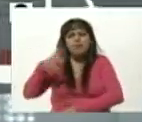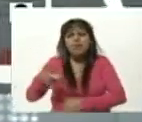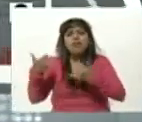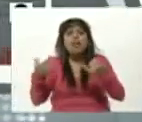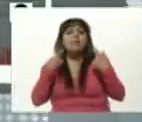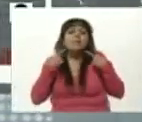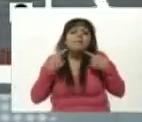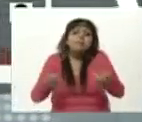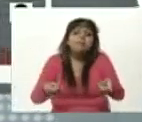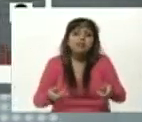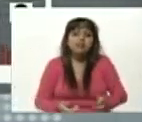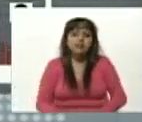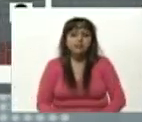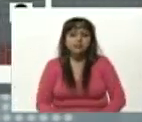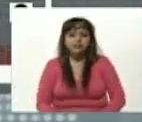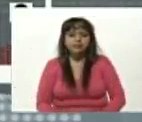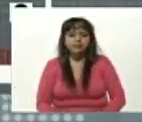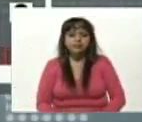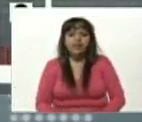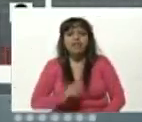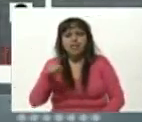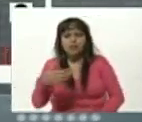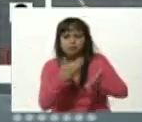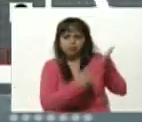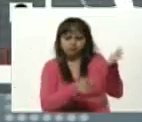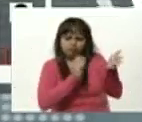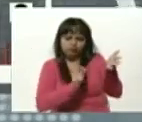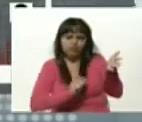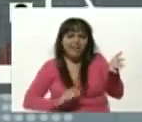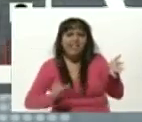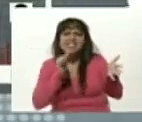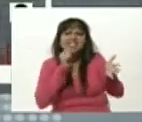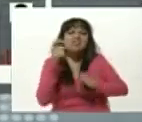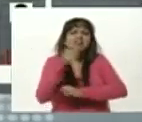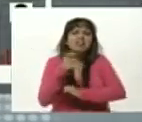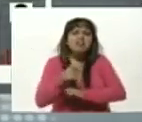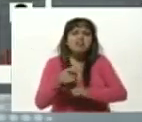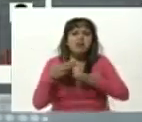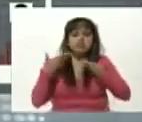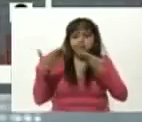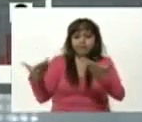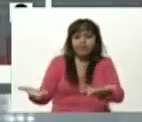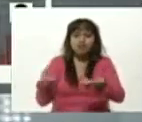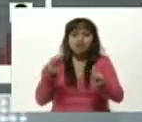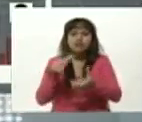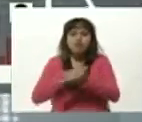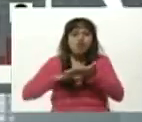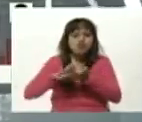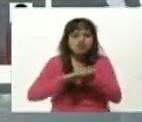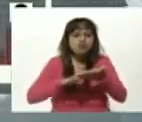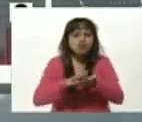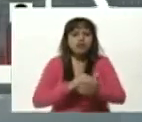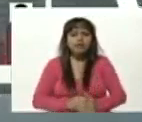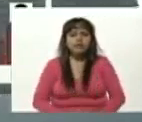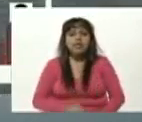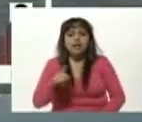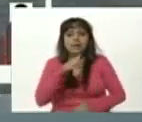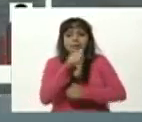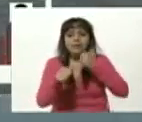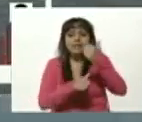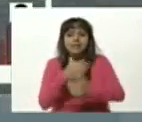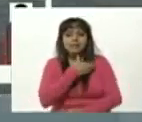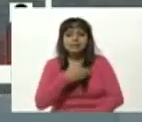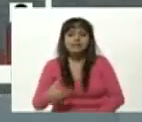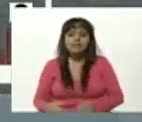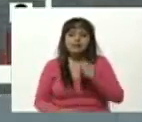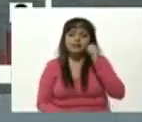ya la lista se la vamos a pasar al almirante jefe Remigio Ceballos el caso, y a la vicepresidenta de la